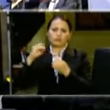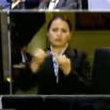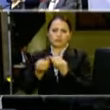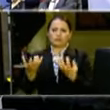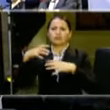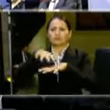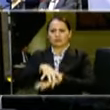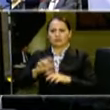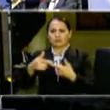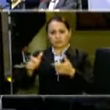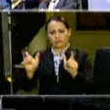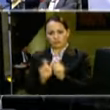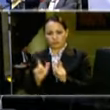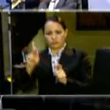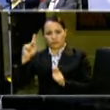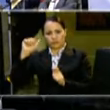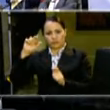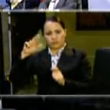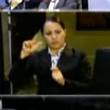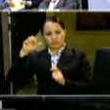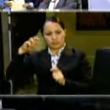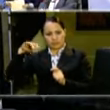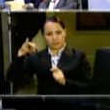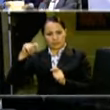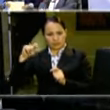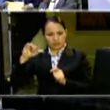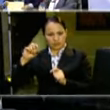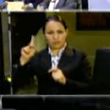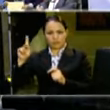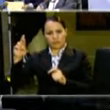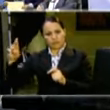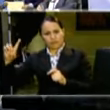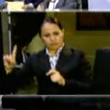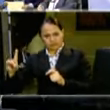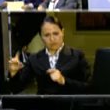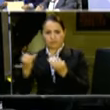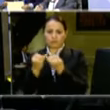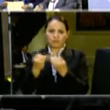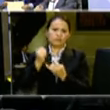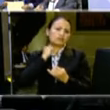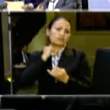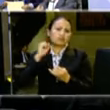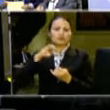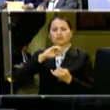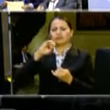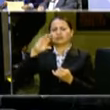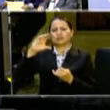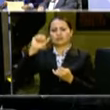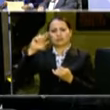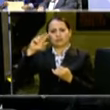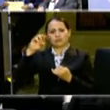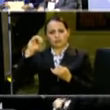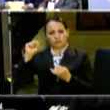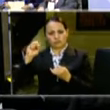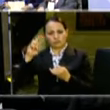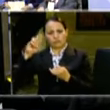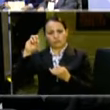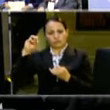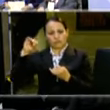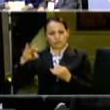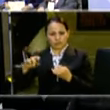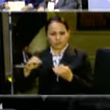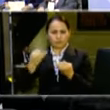integrante del grupo parlamentario del PRD. Y el senador Juan Carlos Romero Hicks, quien es integrante de la Comisión de Relaciones